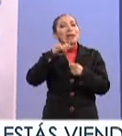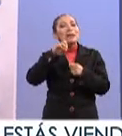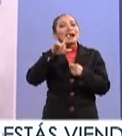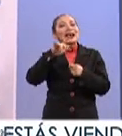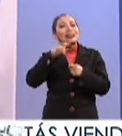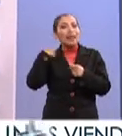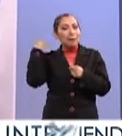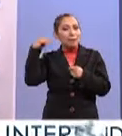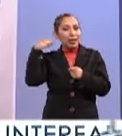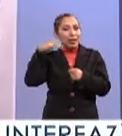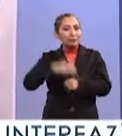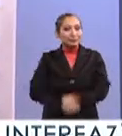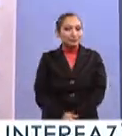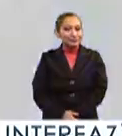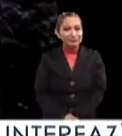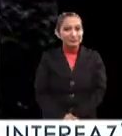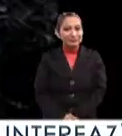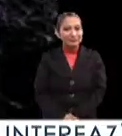Jiménez de Morelia.